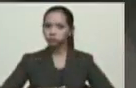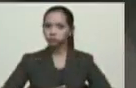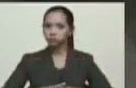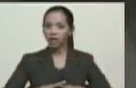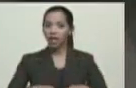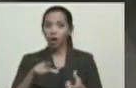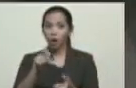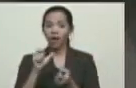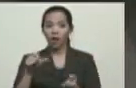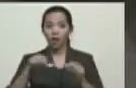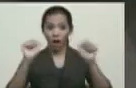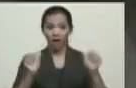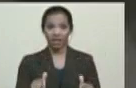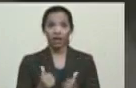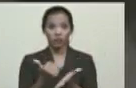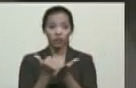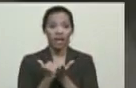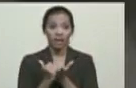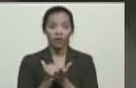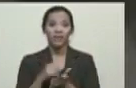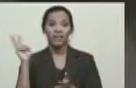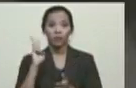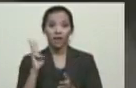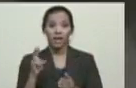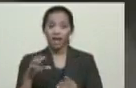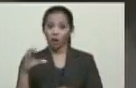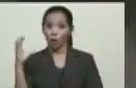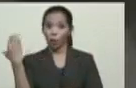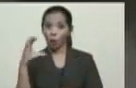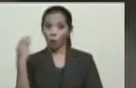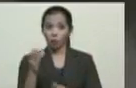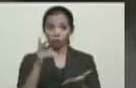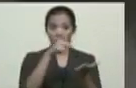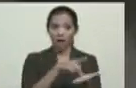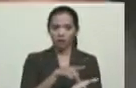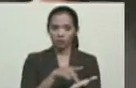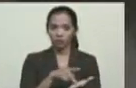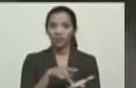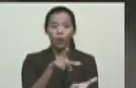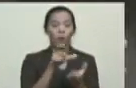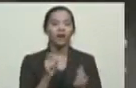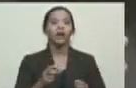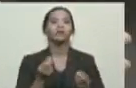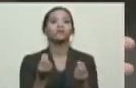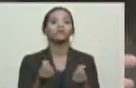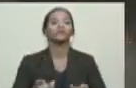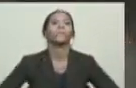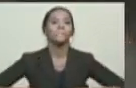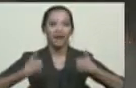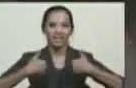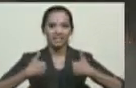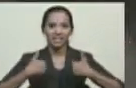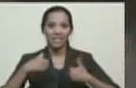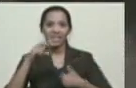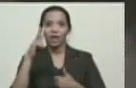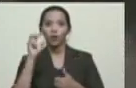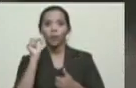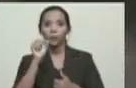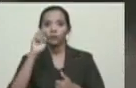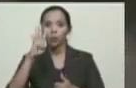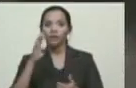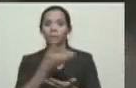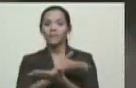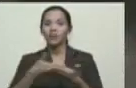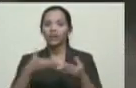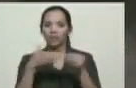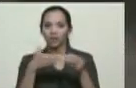que estuvieron ayudando a Venezuela del lado colombiano, resulta que cobraron mucho más que los $2.4 millones, que fue lo que